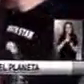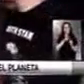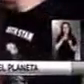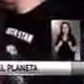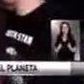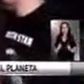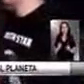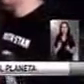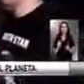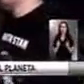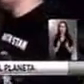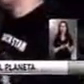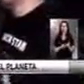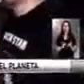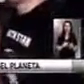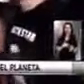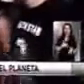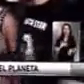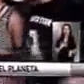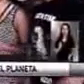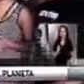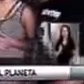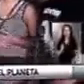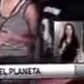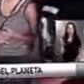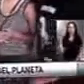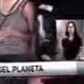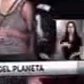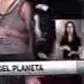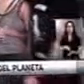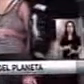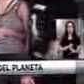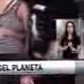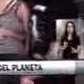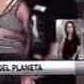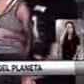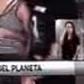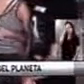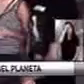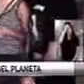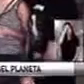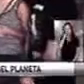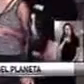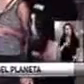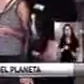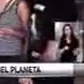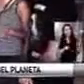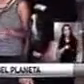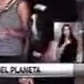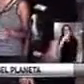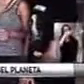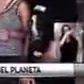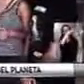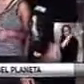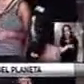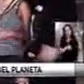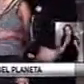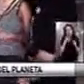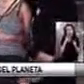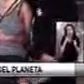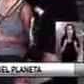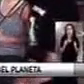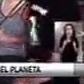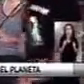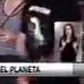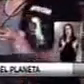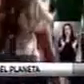de nerviosidad, un poquito. Ya, pero estando aquí parece que no se podían arrepentir. No, no. Arriba menos. No. Bueno, a ver qué pasa cuando estemos ahí